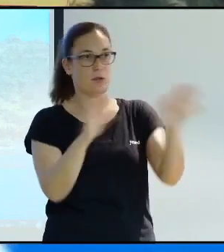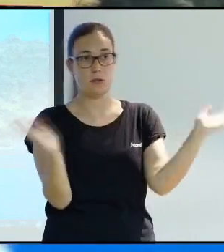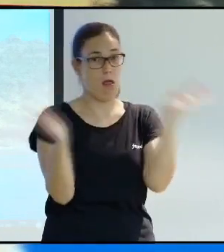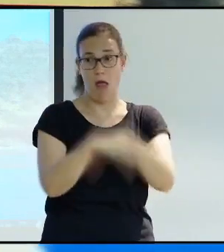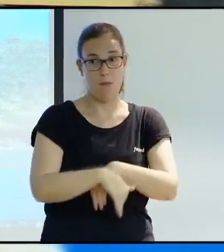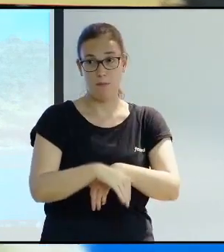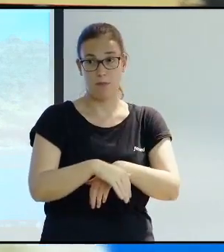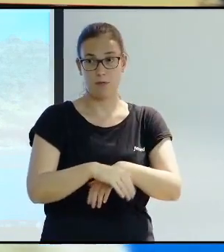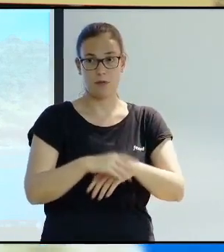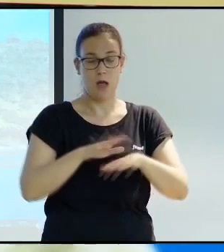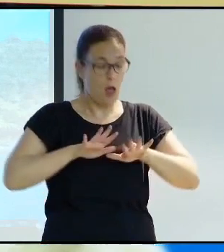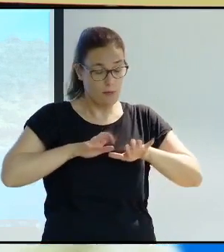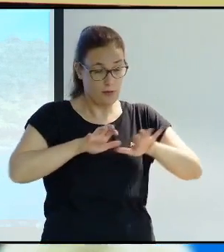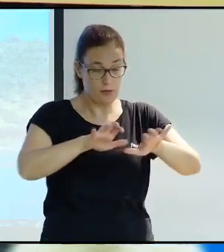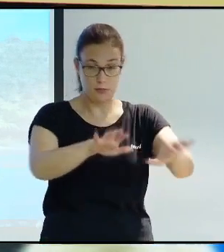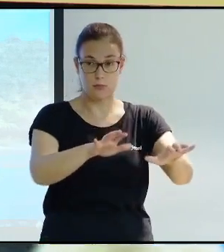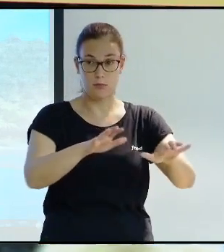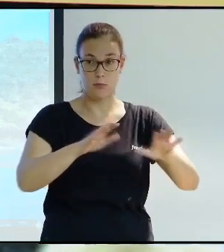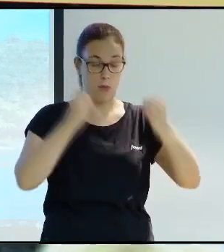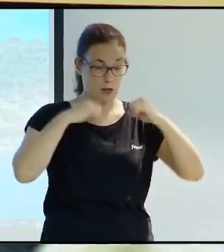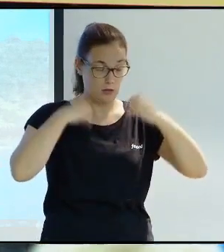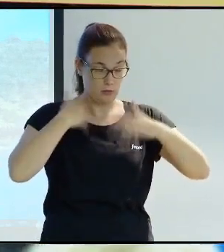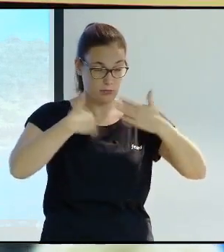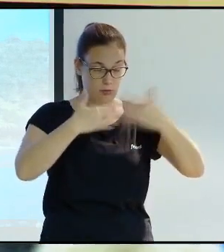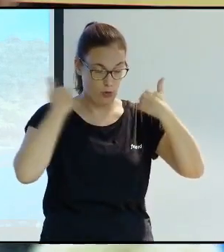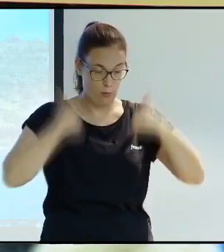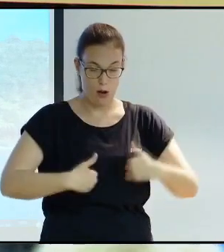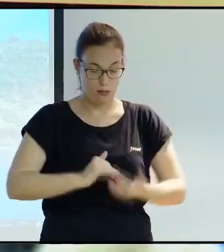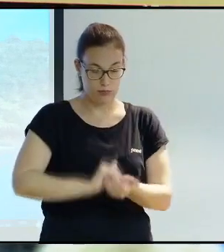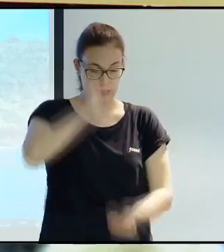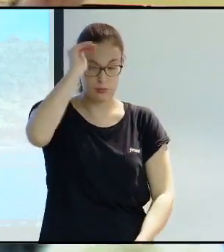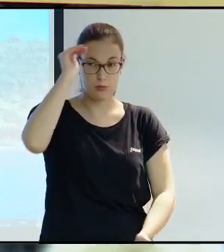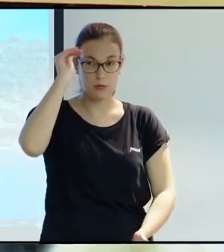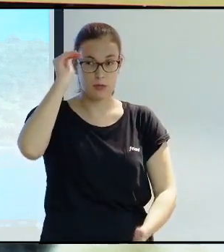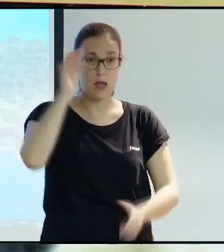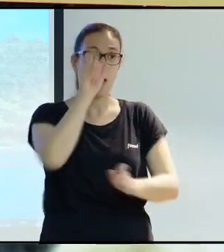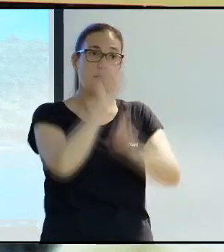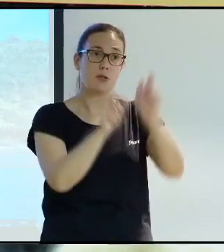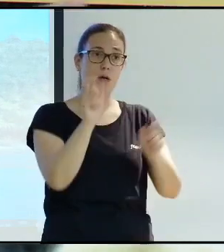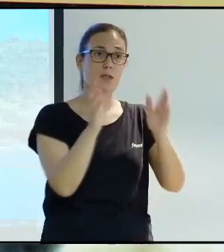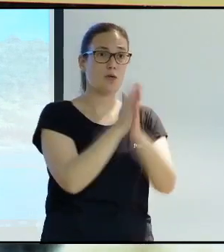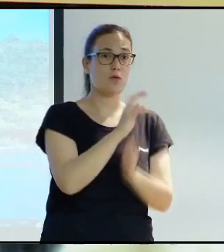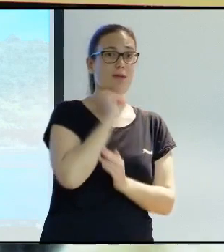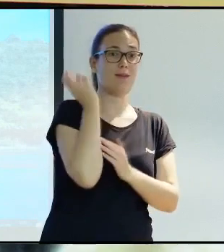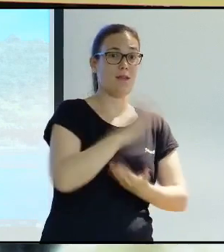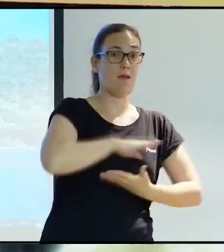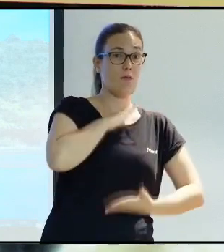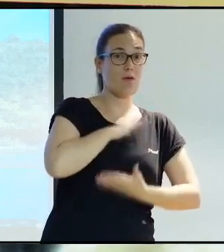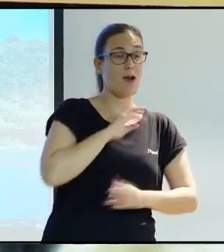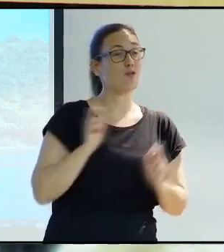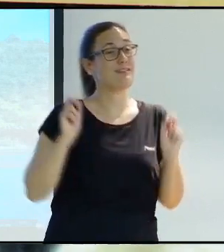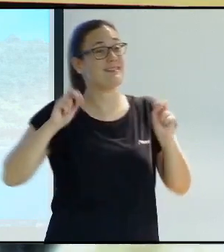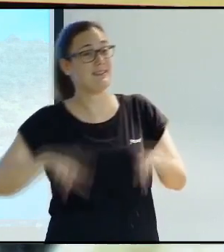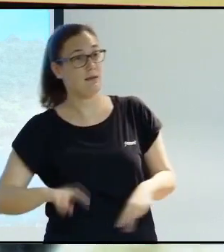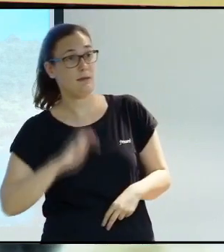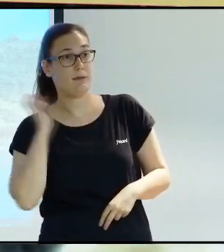de aprendizaje práctico y corporal. Y tanto las personas con diversidad funcional como las personas sin